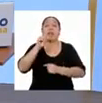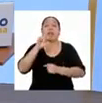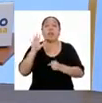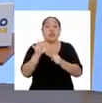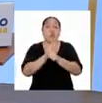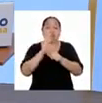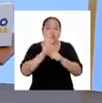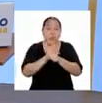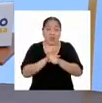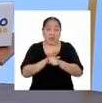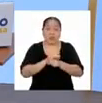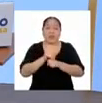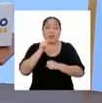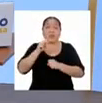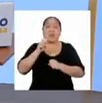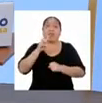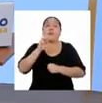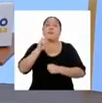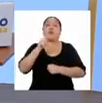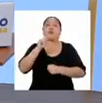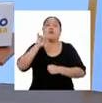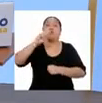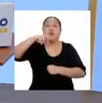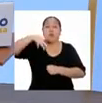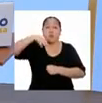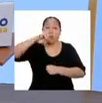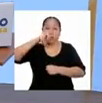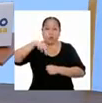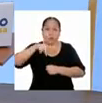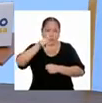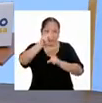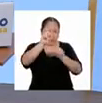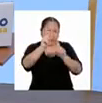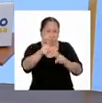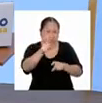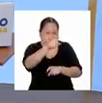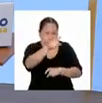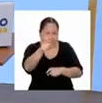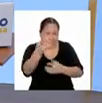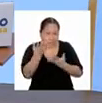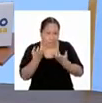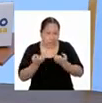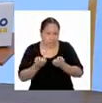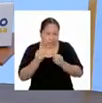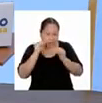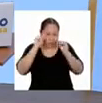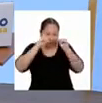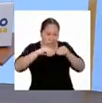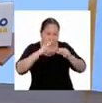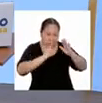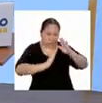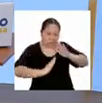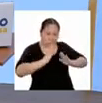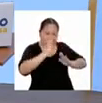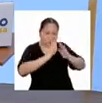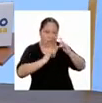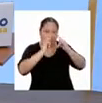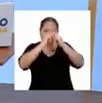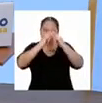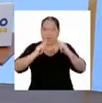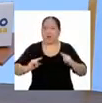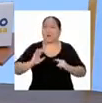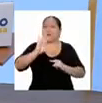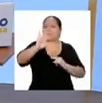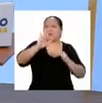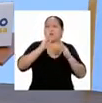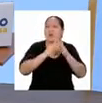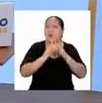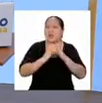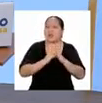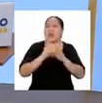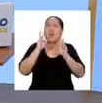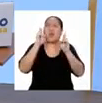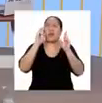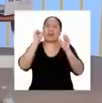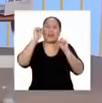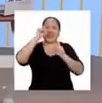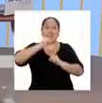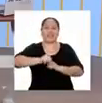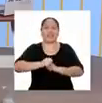volumen. Ahora les pregunto, ¿ustedes se animan a armar una carpa en casa? Espero que